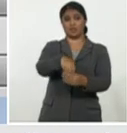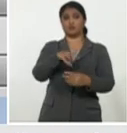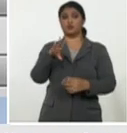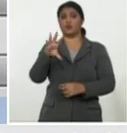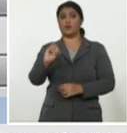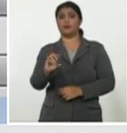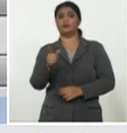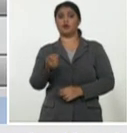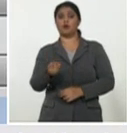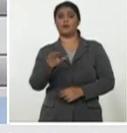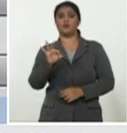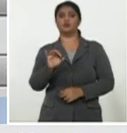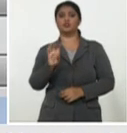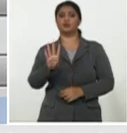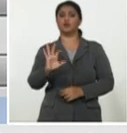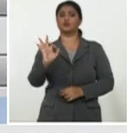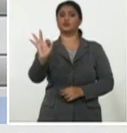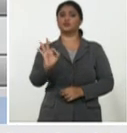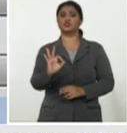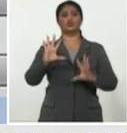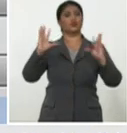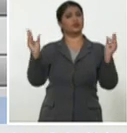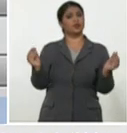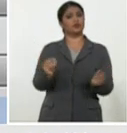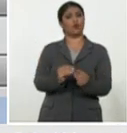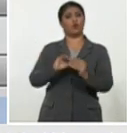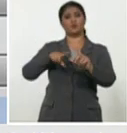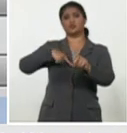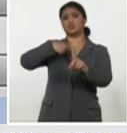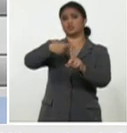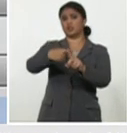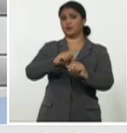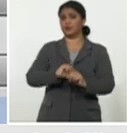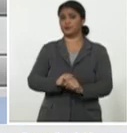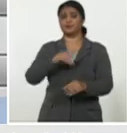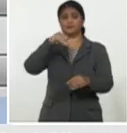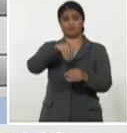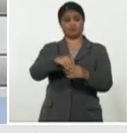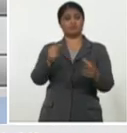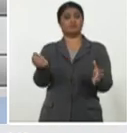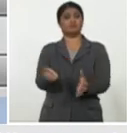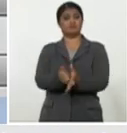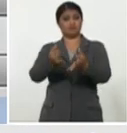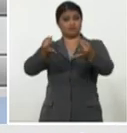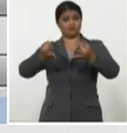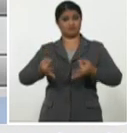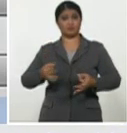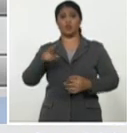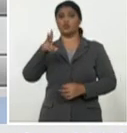40,84% de todos los casos del mundo, confirma ayer